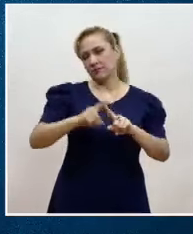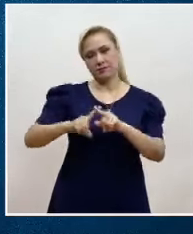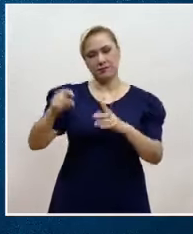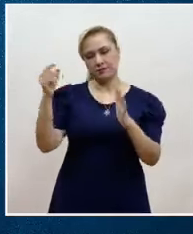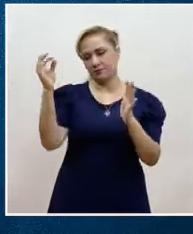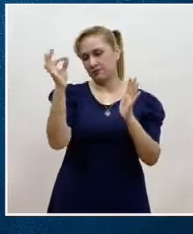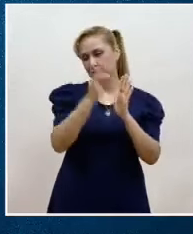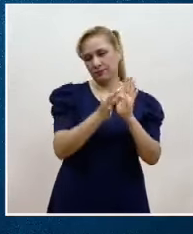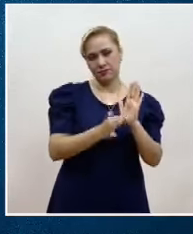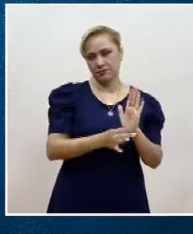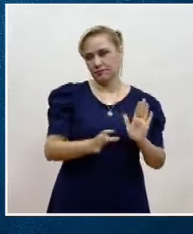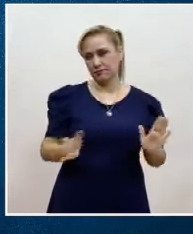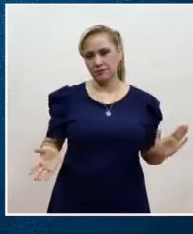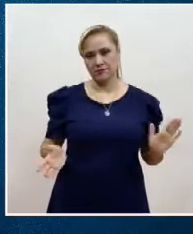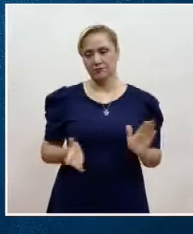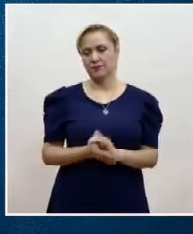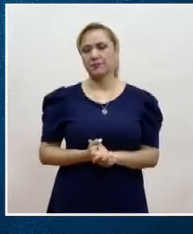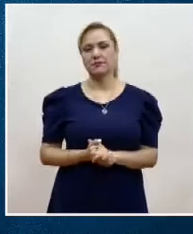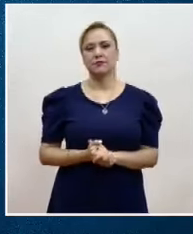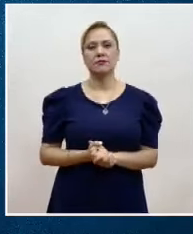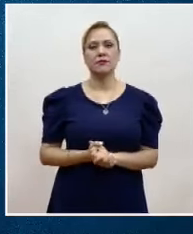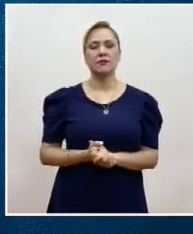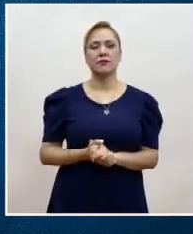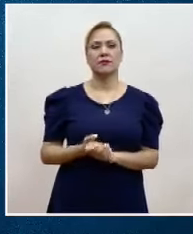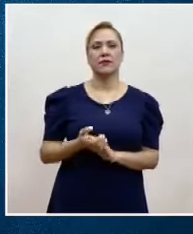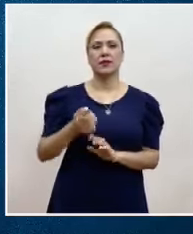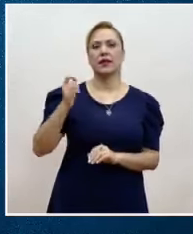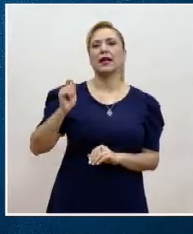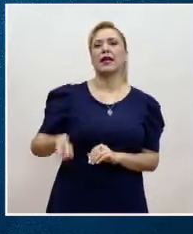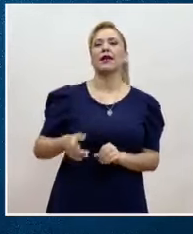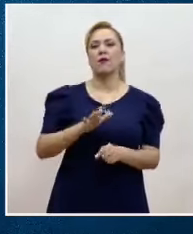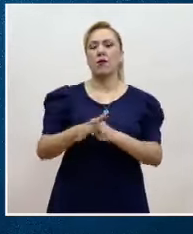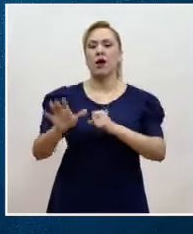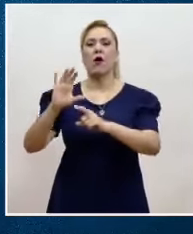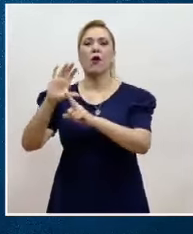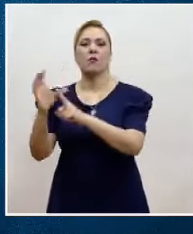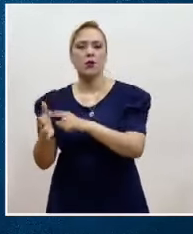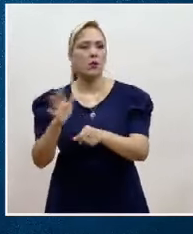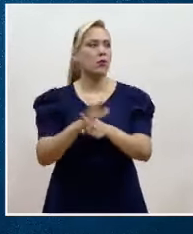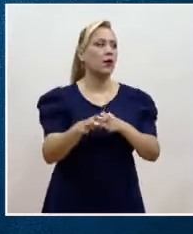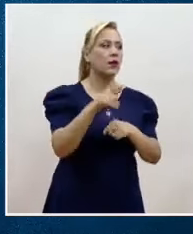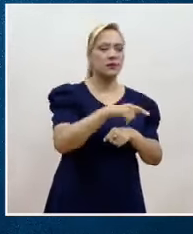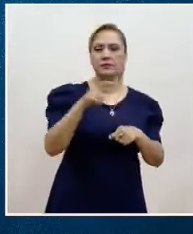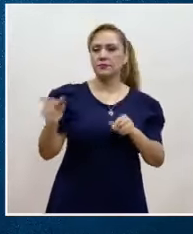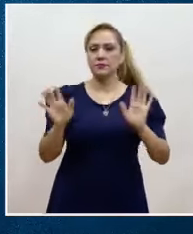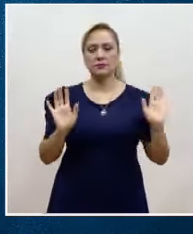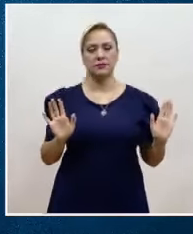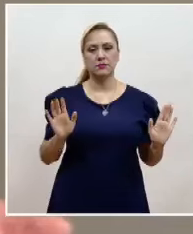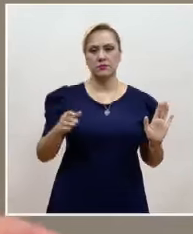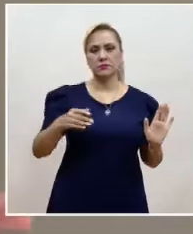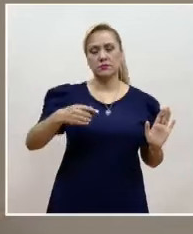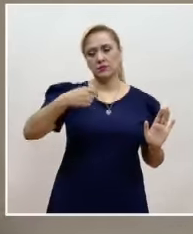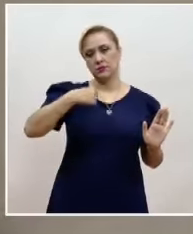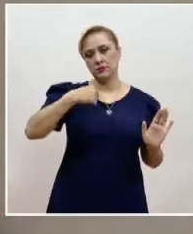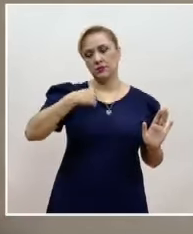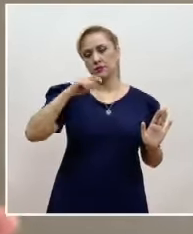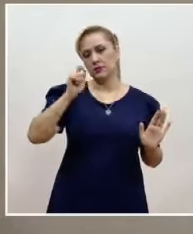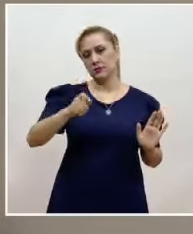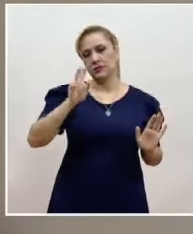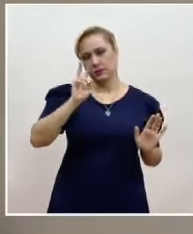parámetros, muchos, o sea, principios de acuerdo con qué comisión y con qué autor y con, ¿no? Pero bueno, al menos nosotros desde IO Justice